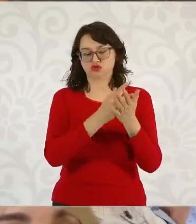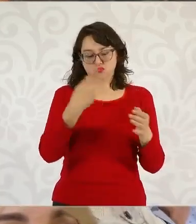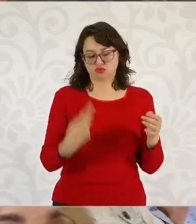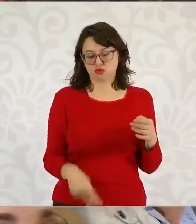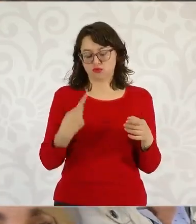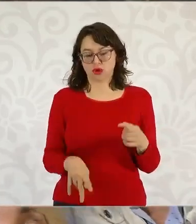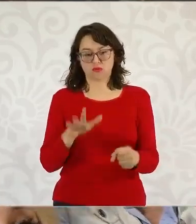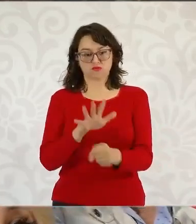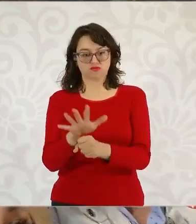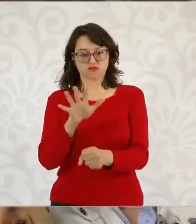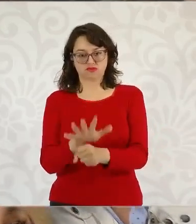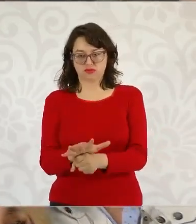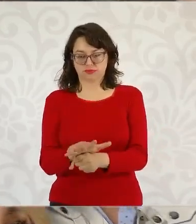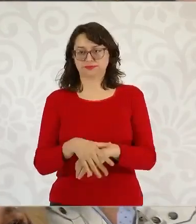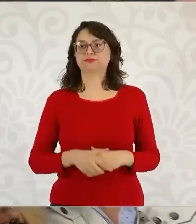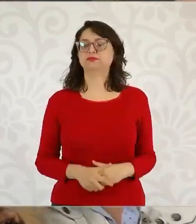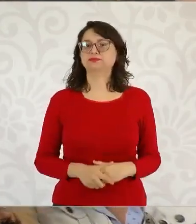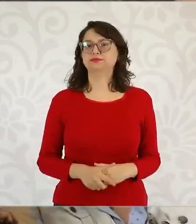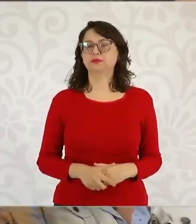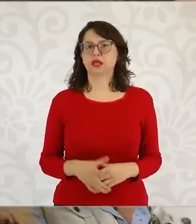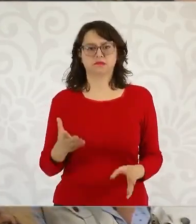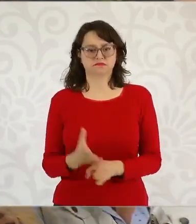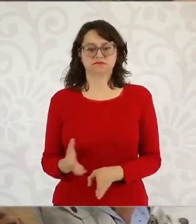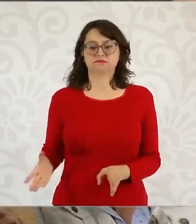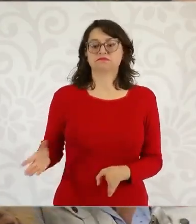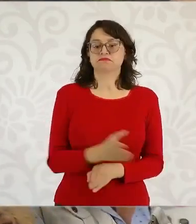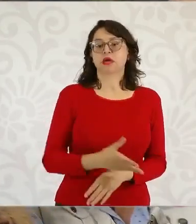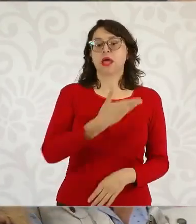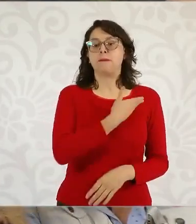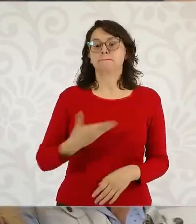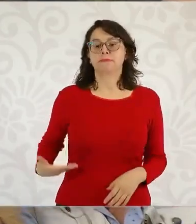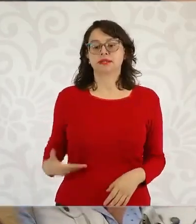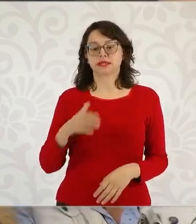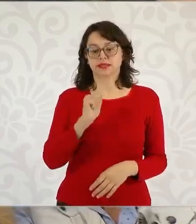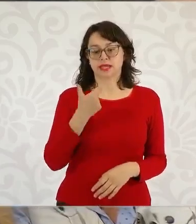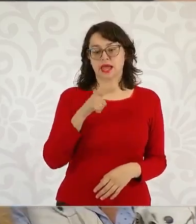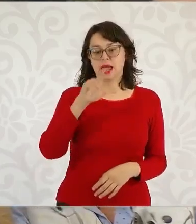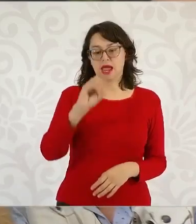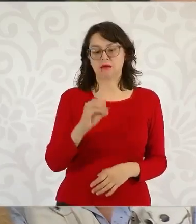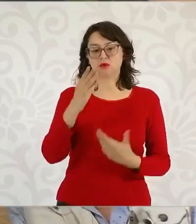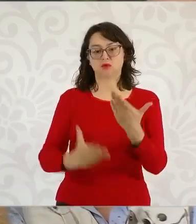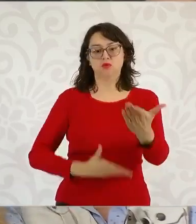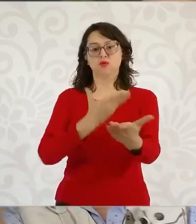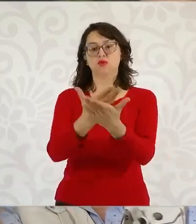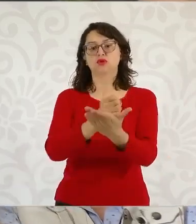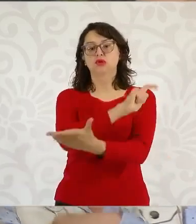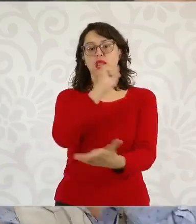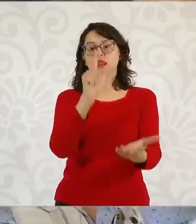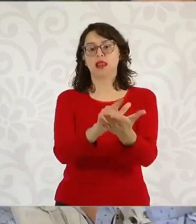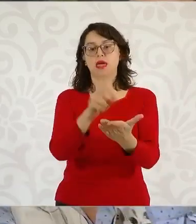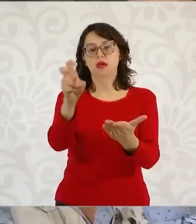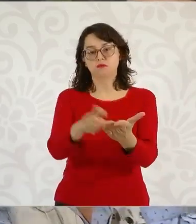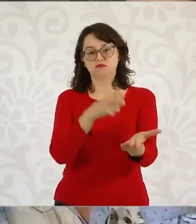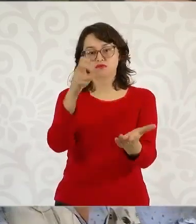El presidente Andrés Manuel López Obrador, antes de salir, envió una propuesta de reforma de ley para